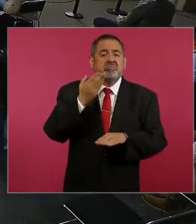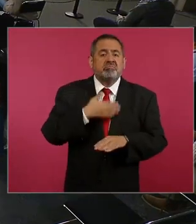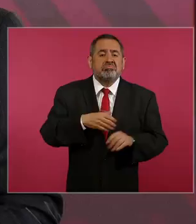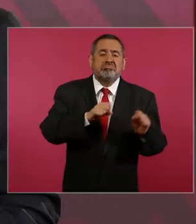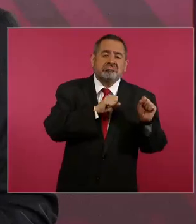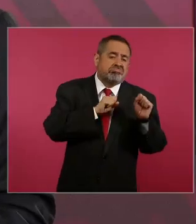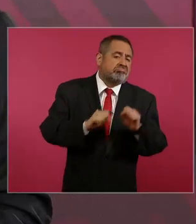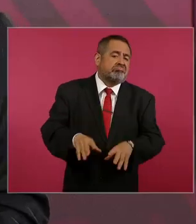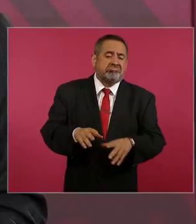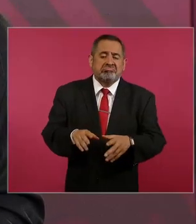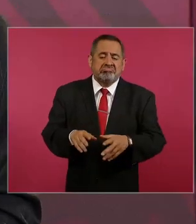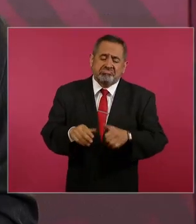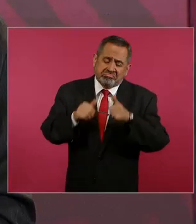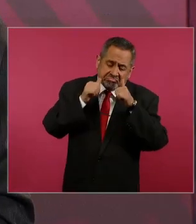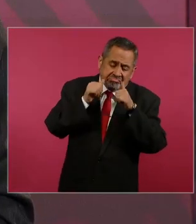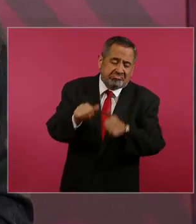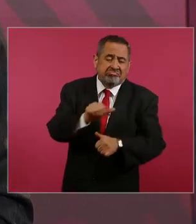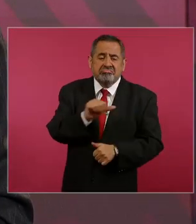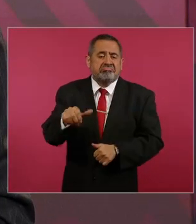la